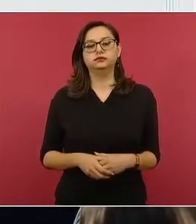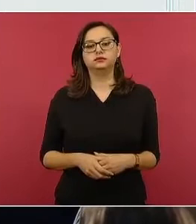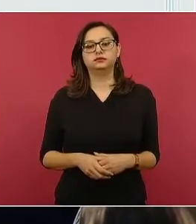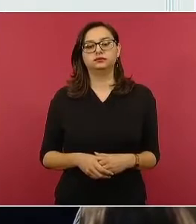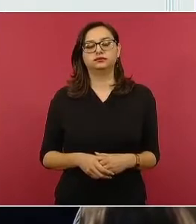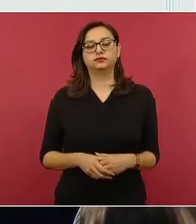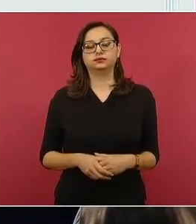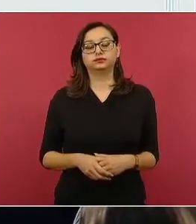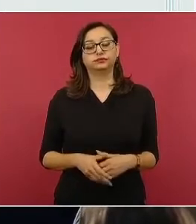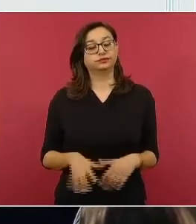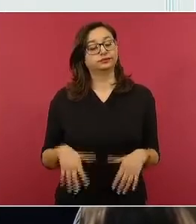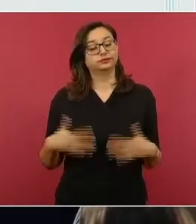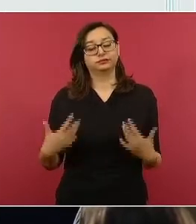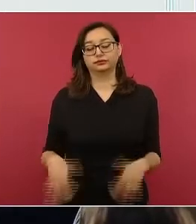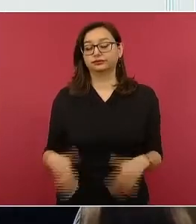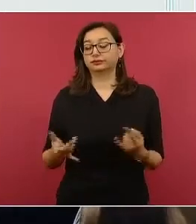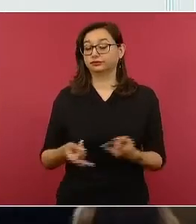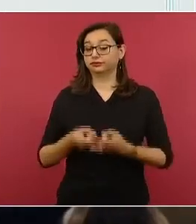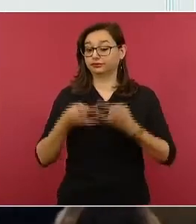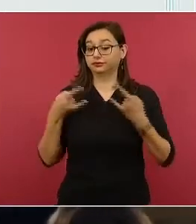todo esto es historia.